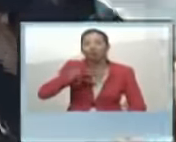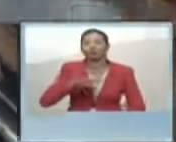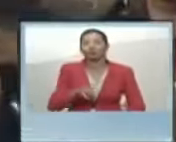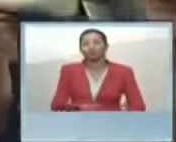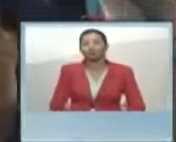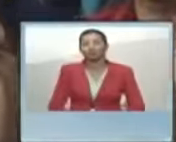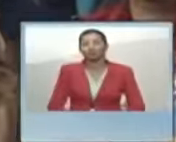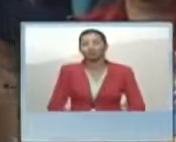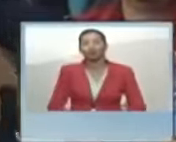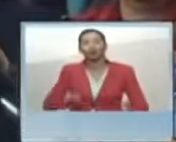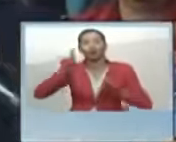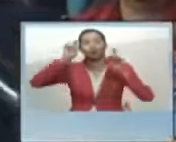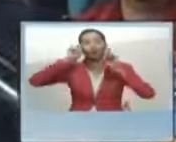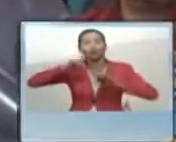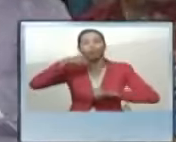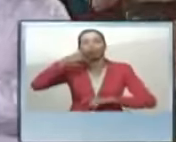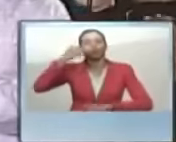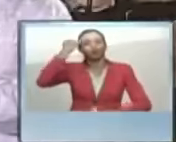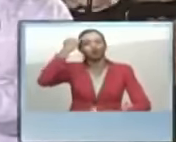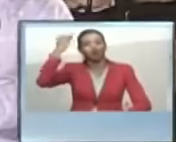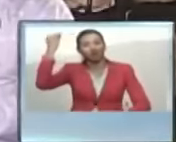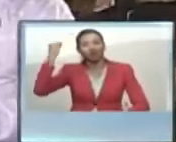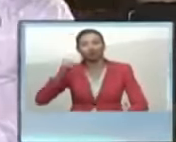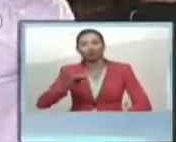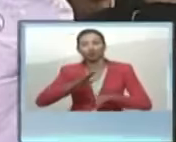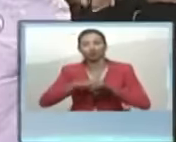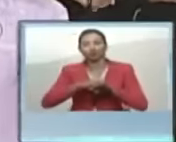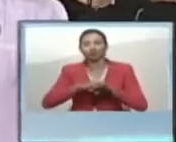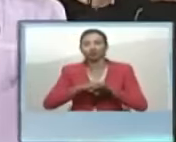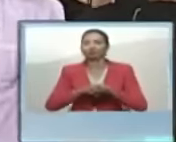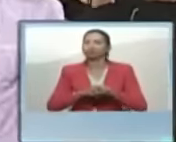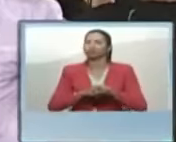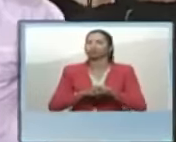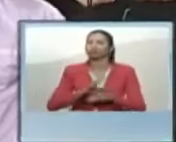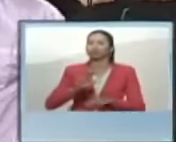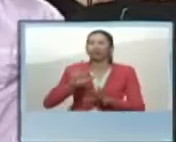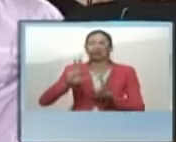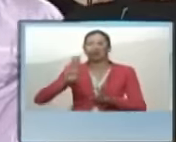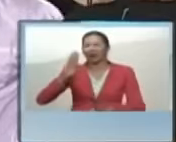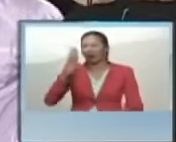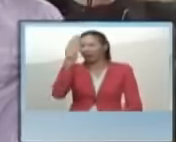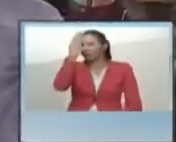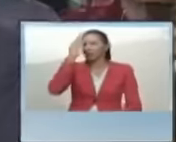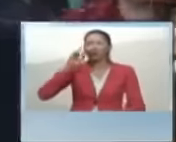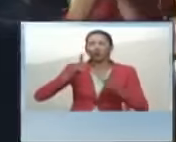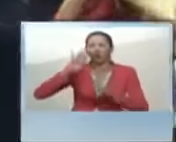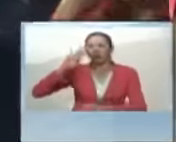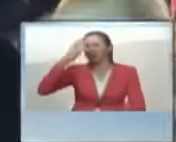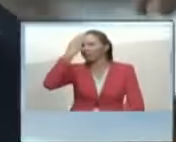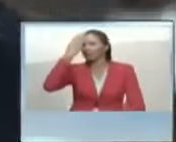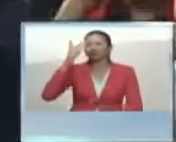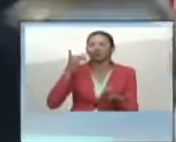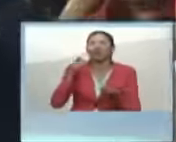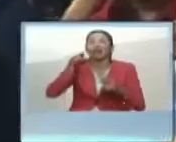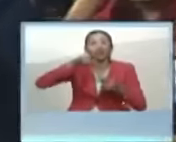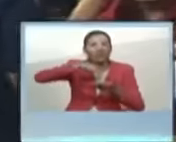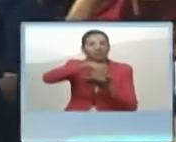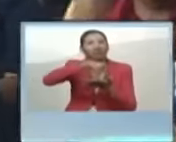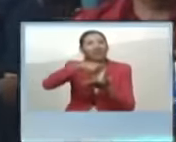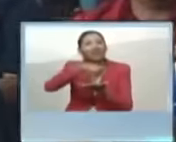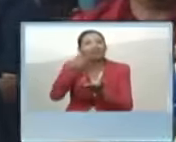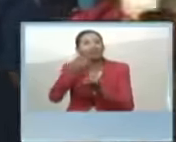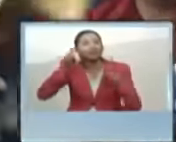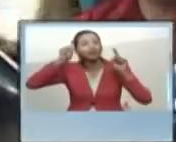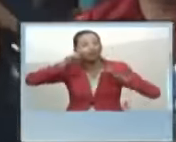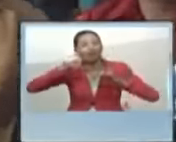pero en la base de la formación político-ideológica. Porque esas desviaciones, presidente, corresponden es a una debilidad de formación